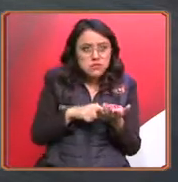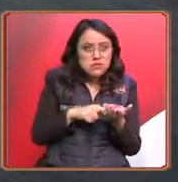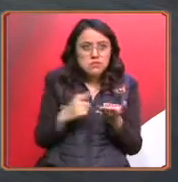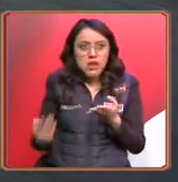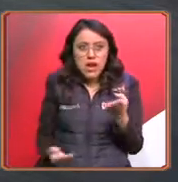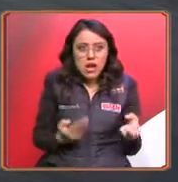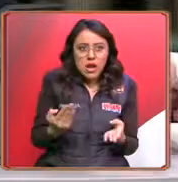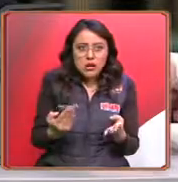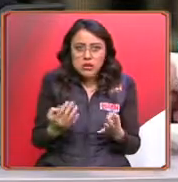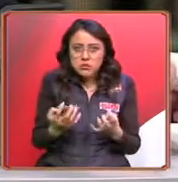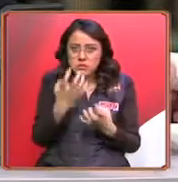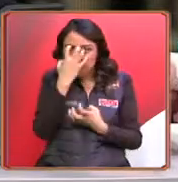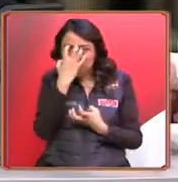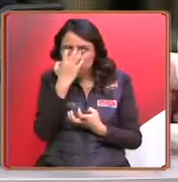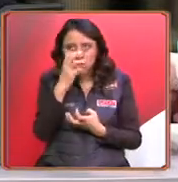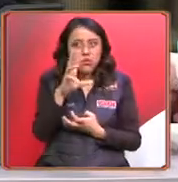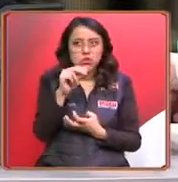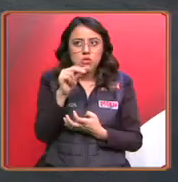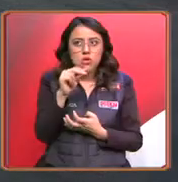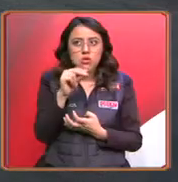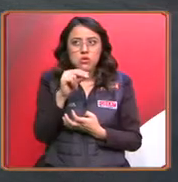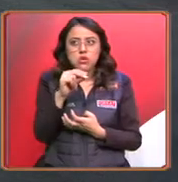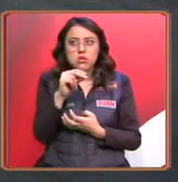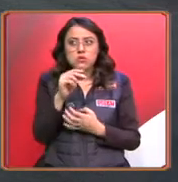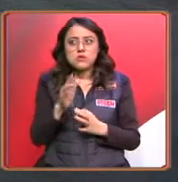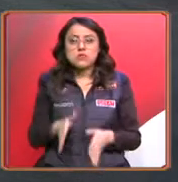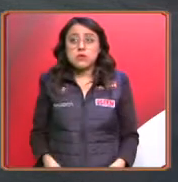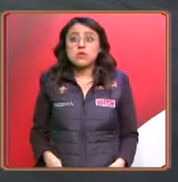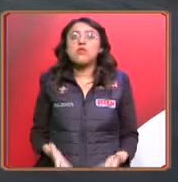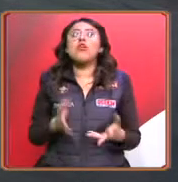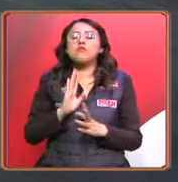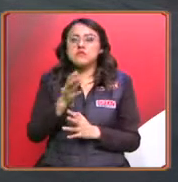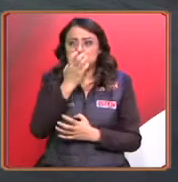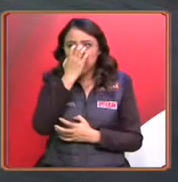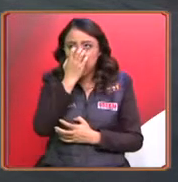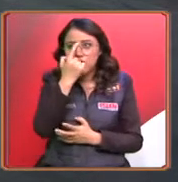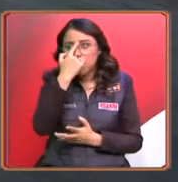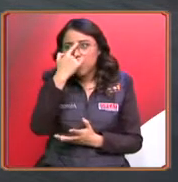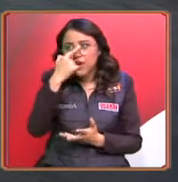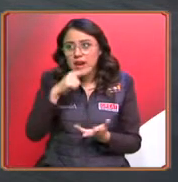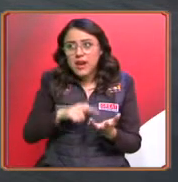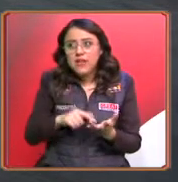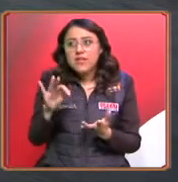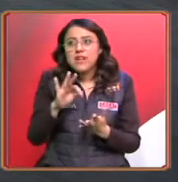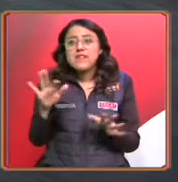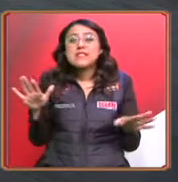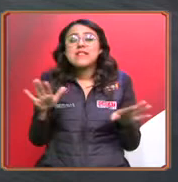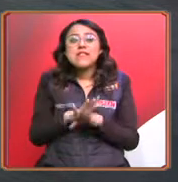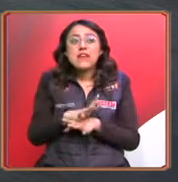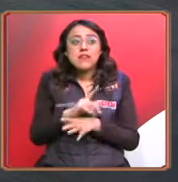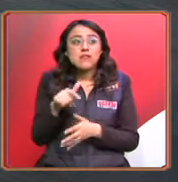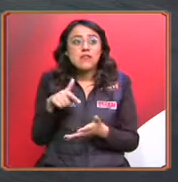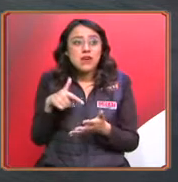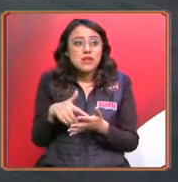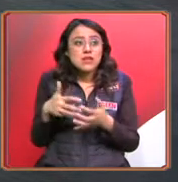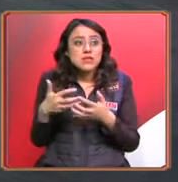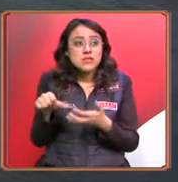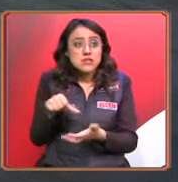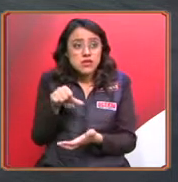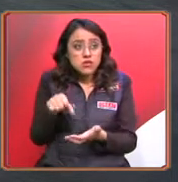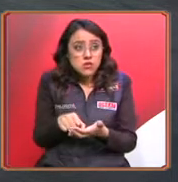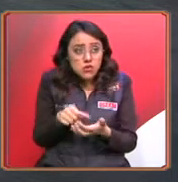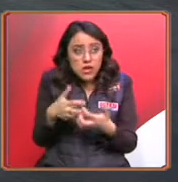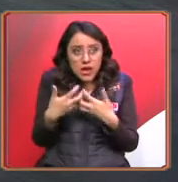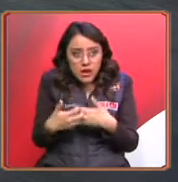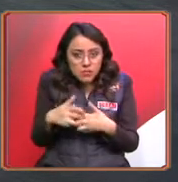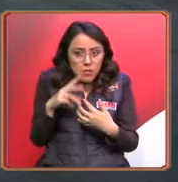veo bailando y echando relajo. ¿Así es él? Es serio. La verdad, creo que fue a la fábrica de sonrisas, al centro de